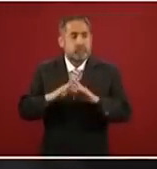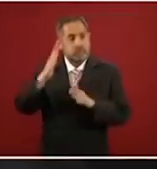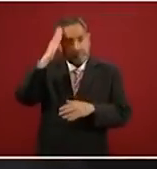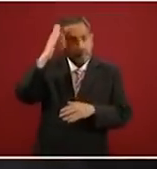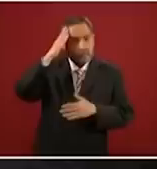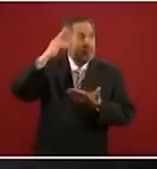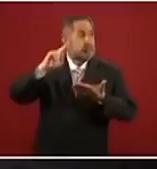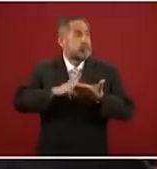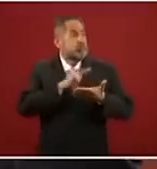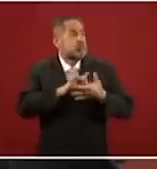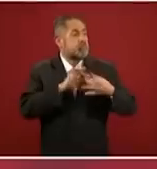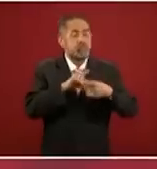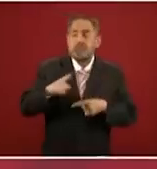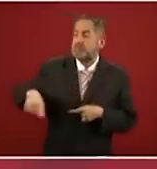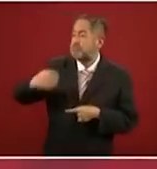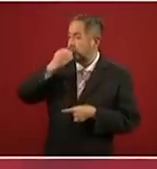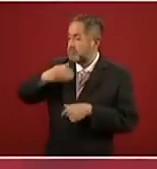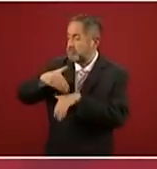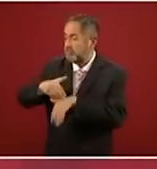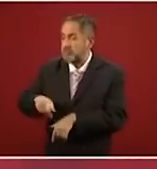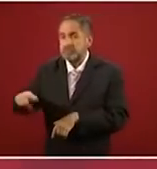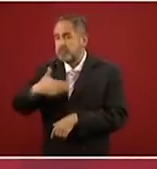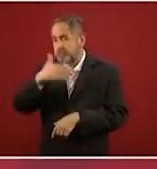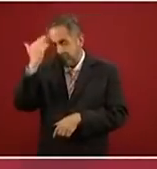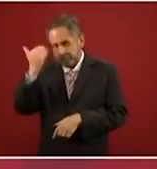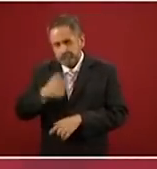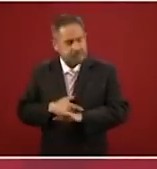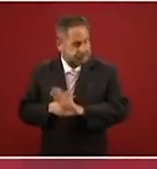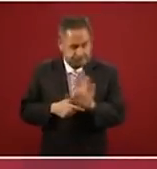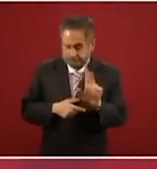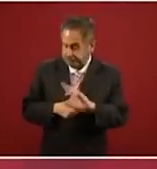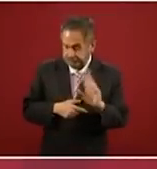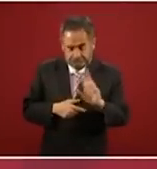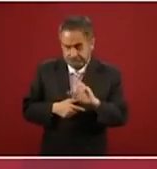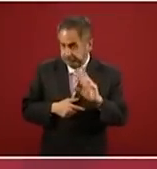líderes y los trabajadores ni siquiera se enteraron